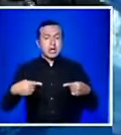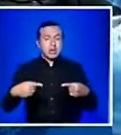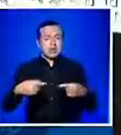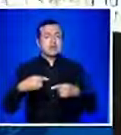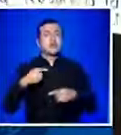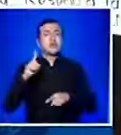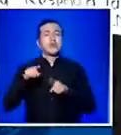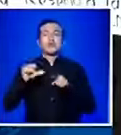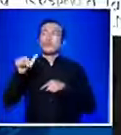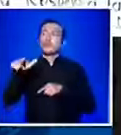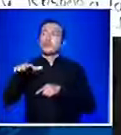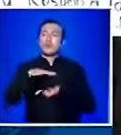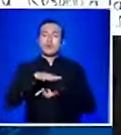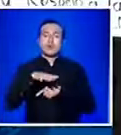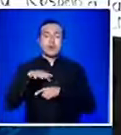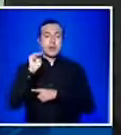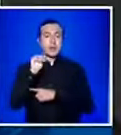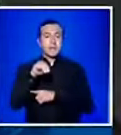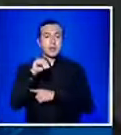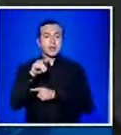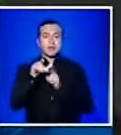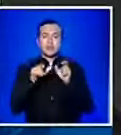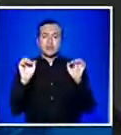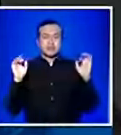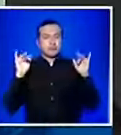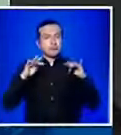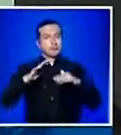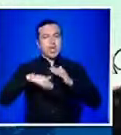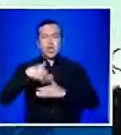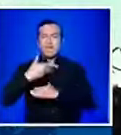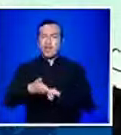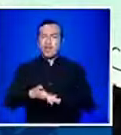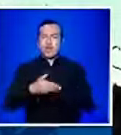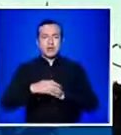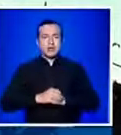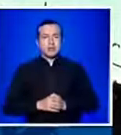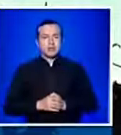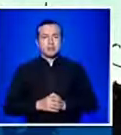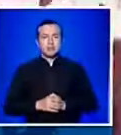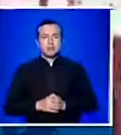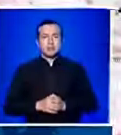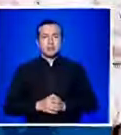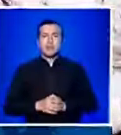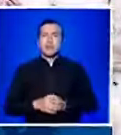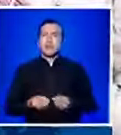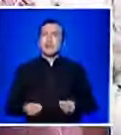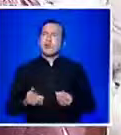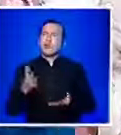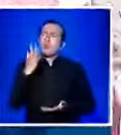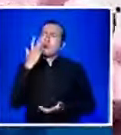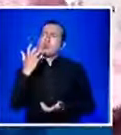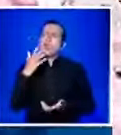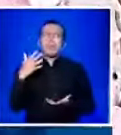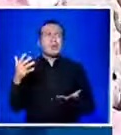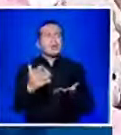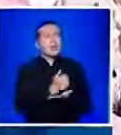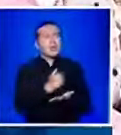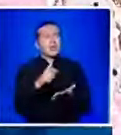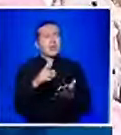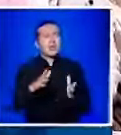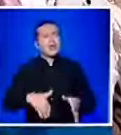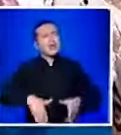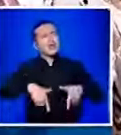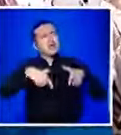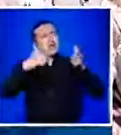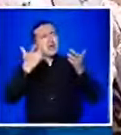cantones. Este martes se concentraron afuera del centro. ¿Por qué precisamente quieren quitar el edificio